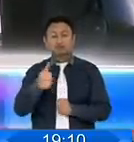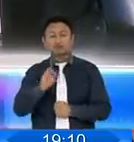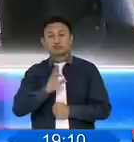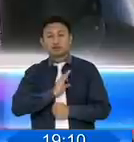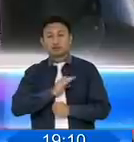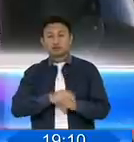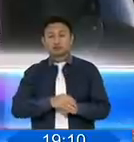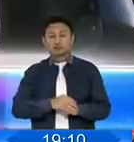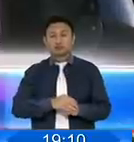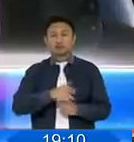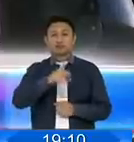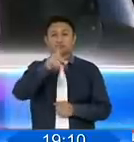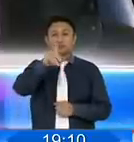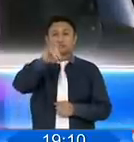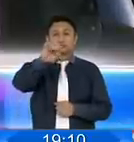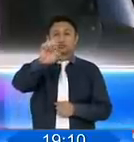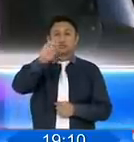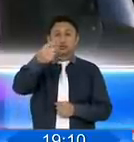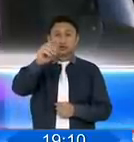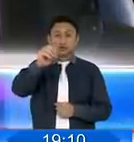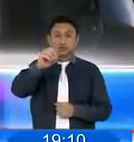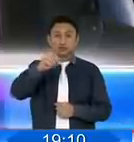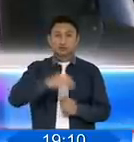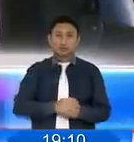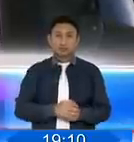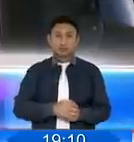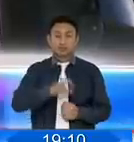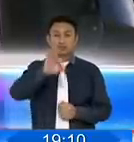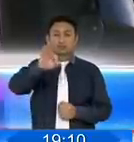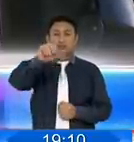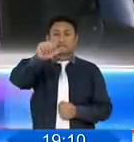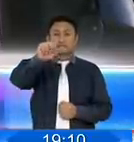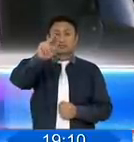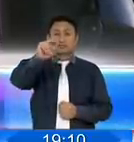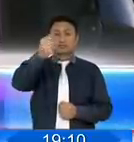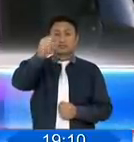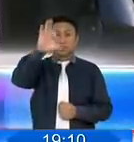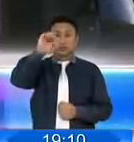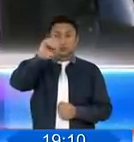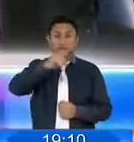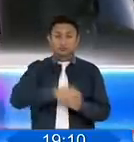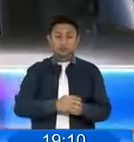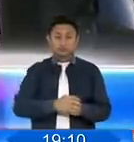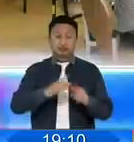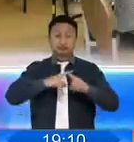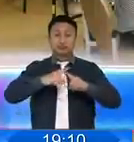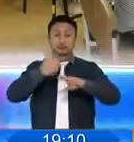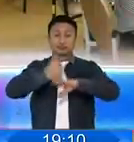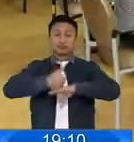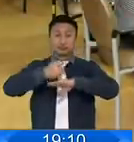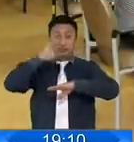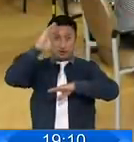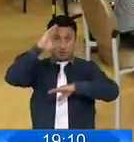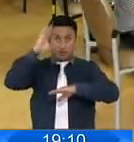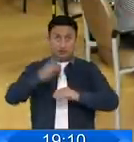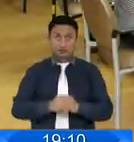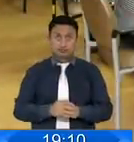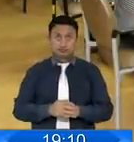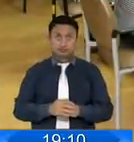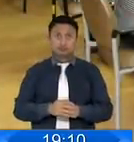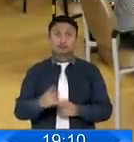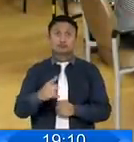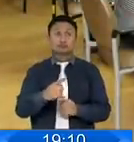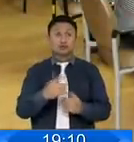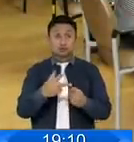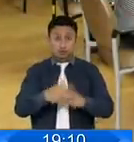Vallejo desde el consulado de Ecuador en Miami, de Fausto Tamayo, excomandante general de la policía. La diligencia legal se instaló pero fue suspendida para